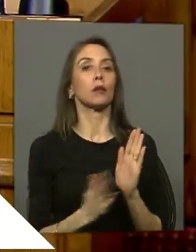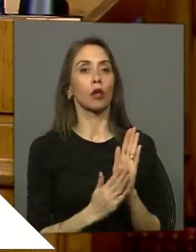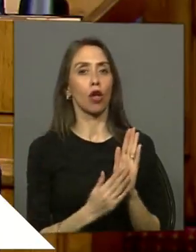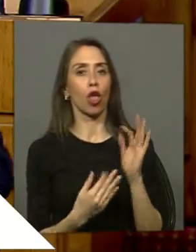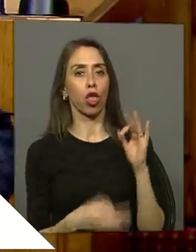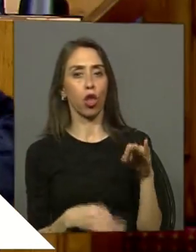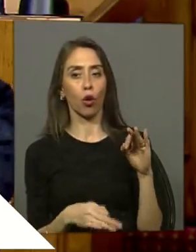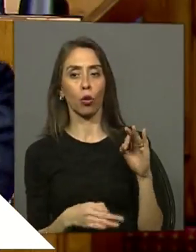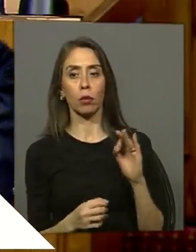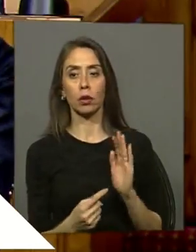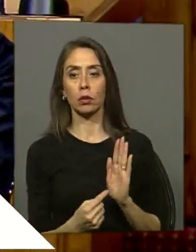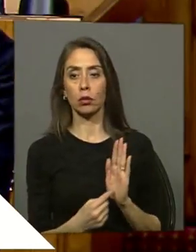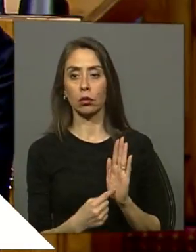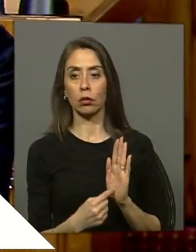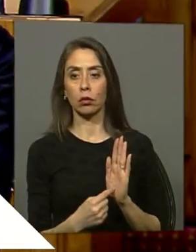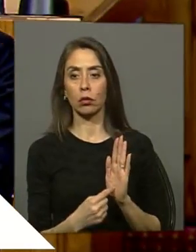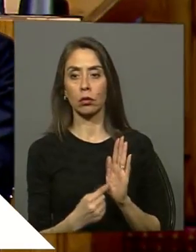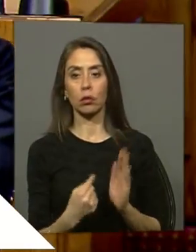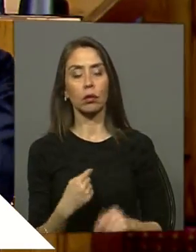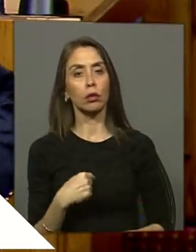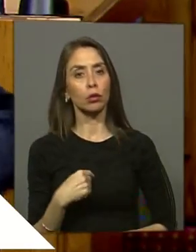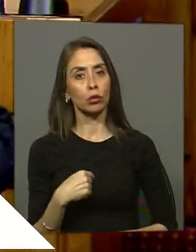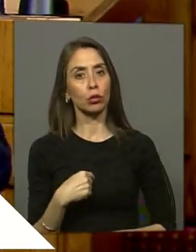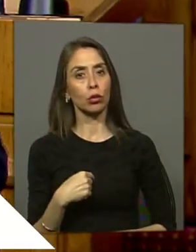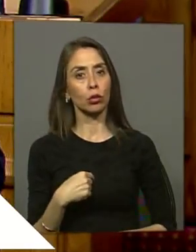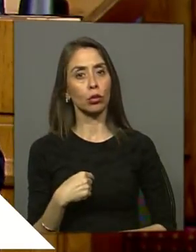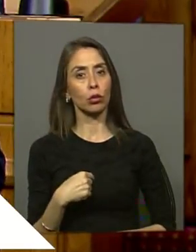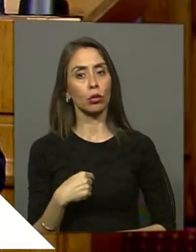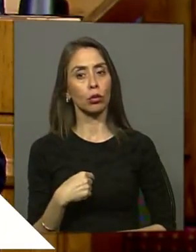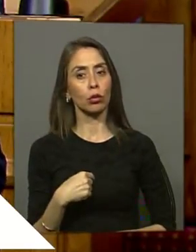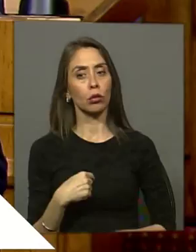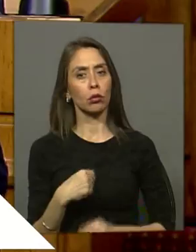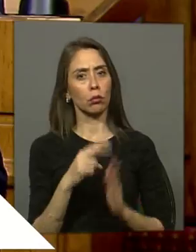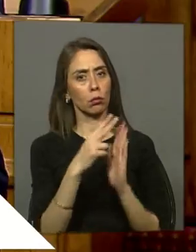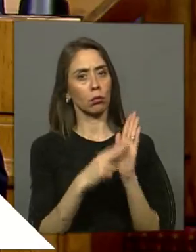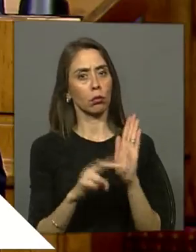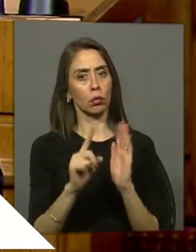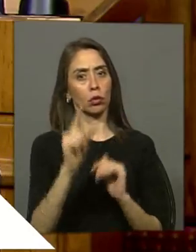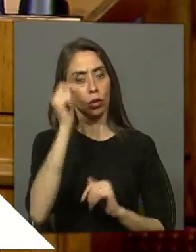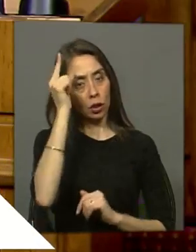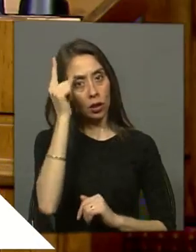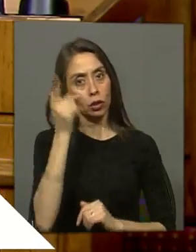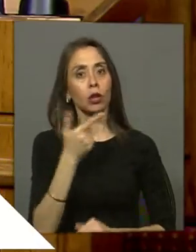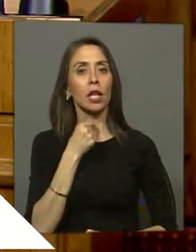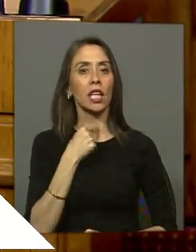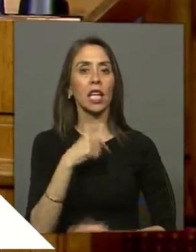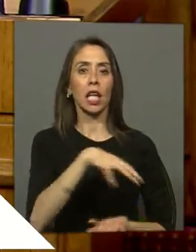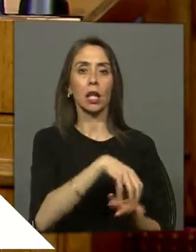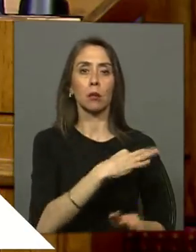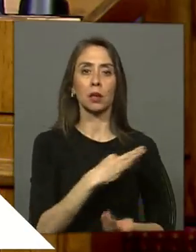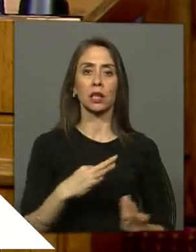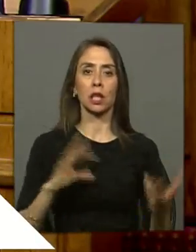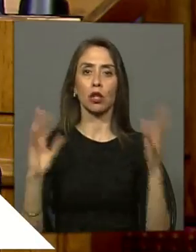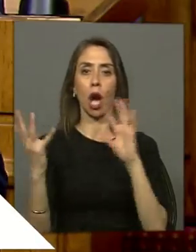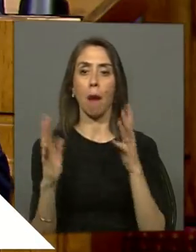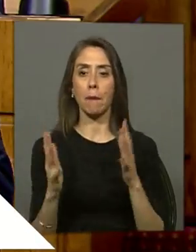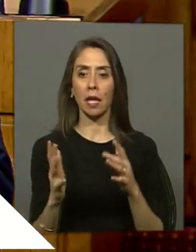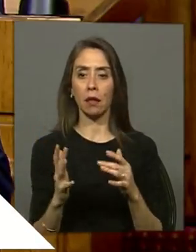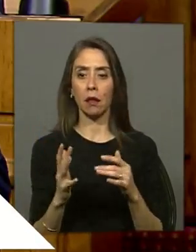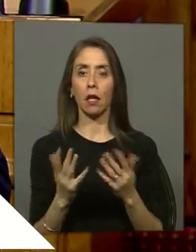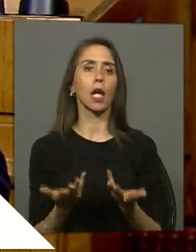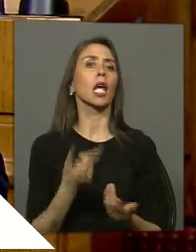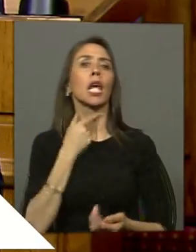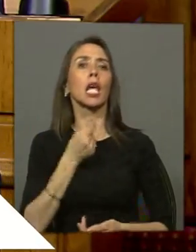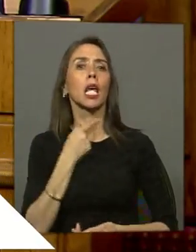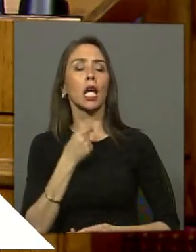un elemento que yo la verdad es que no logro entender cuál es la intención del ministerio del medioambiente cuál es la